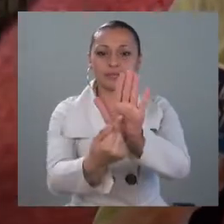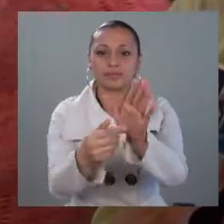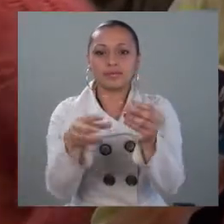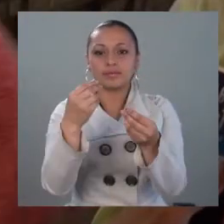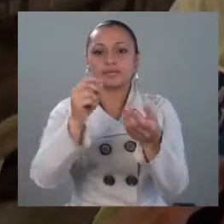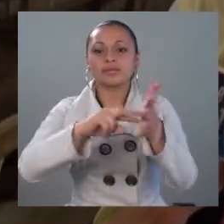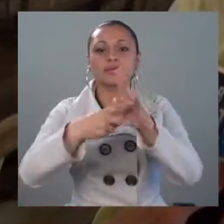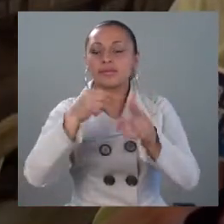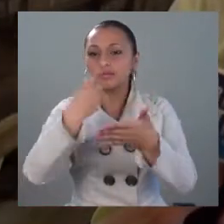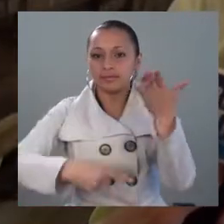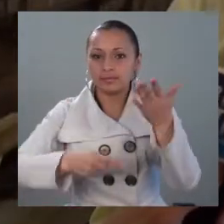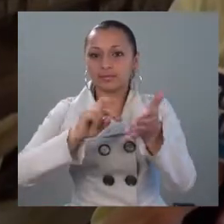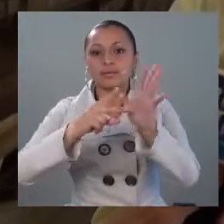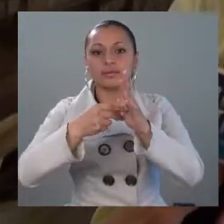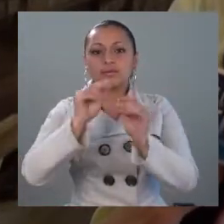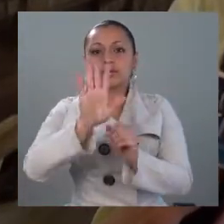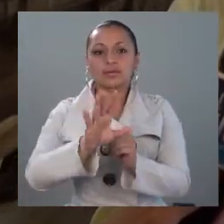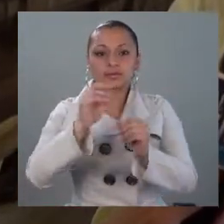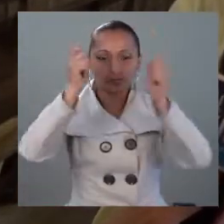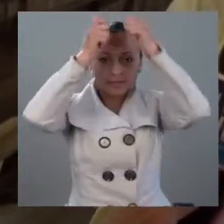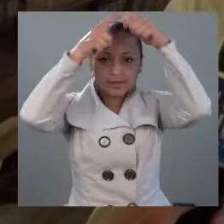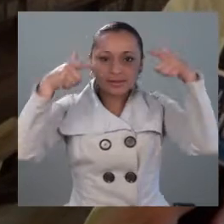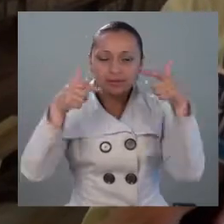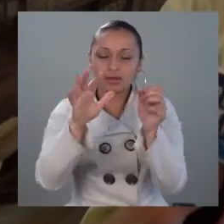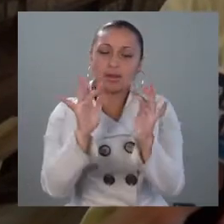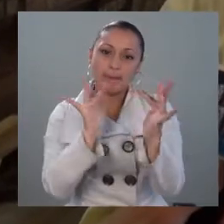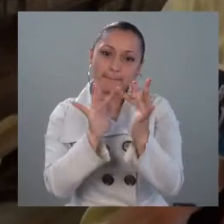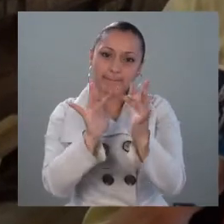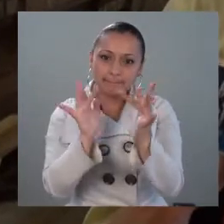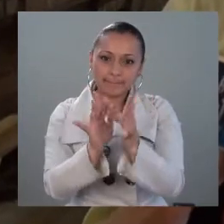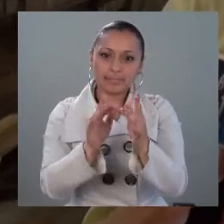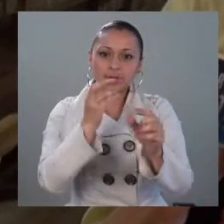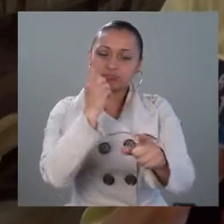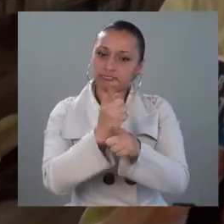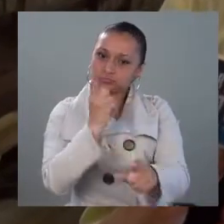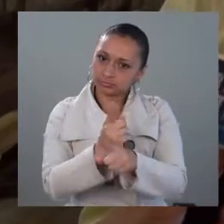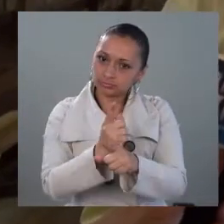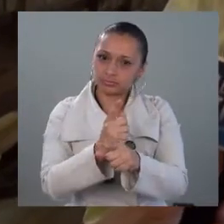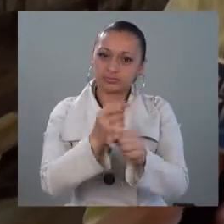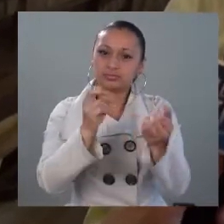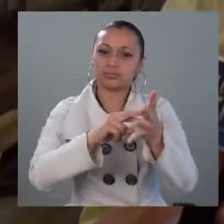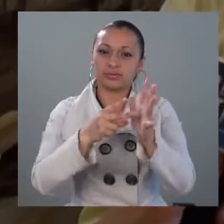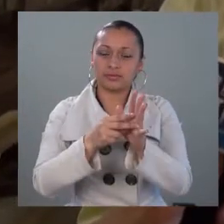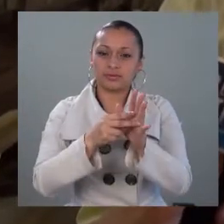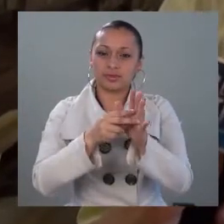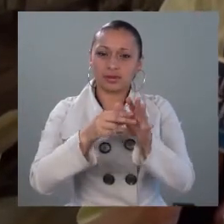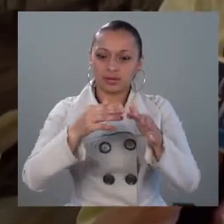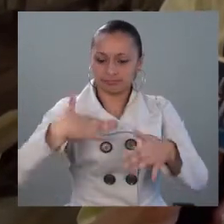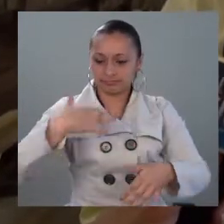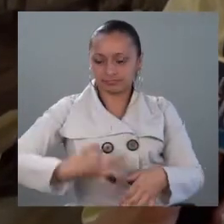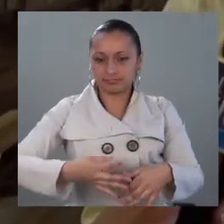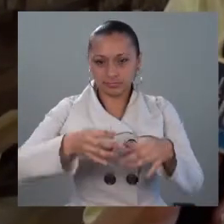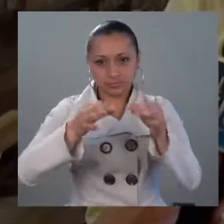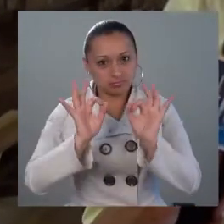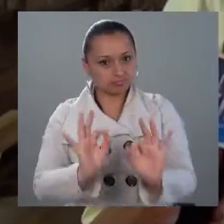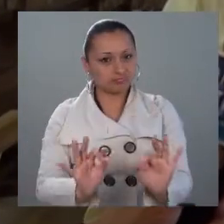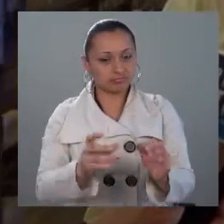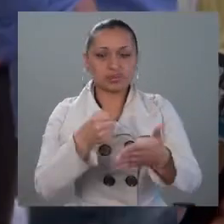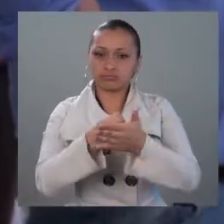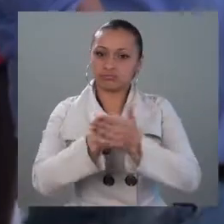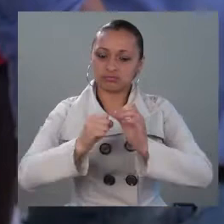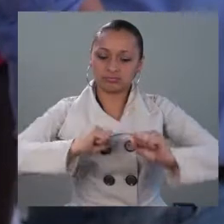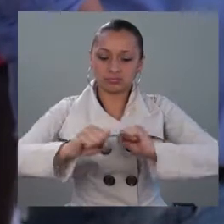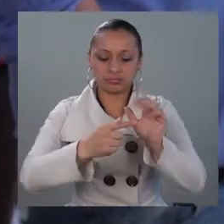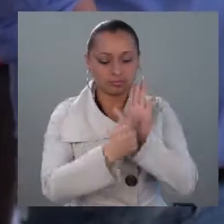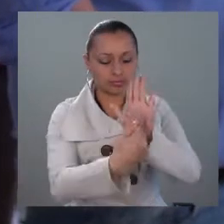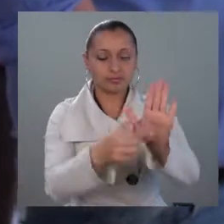buen gobierno significa llevar el Estado con eficacia, con eficiencia, con transparencia y rendición de cuentas